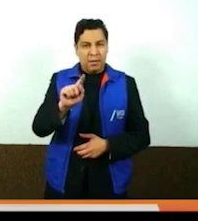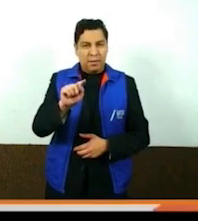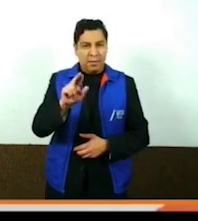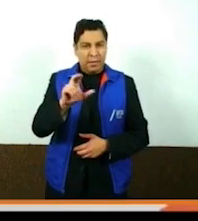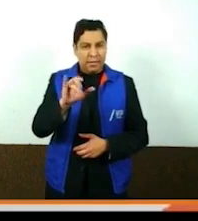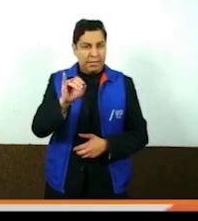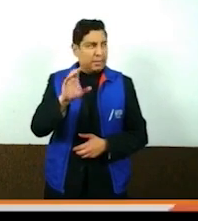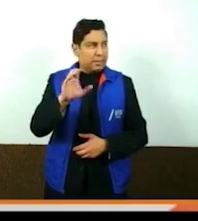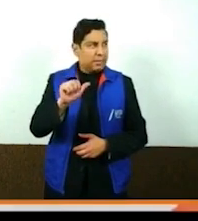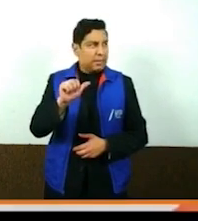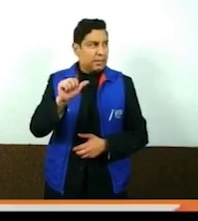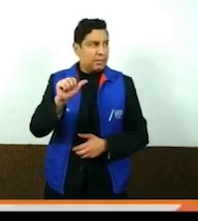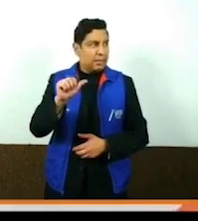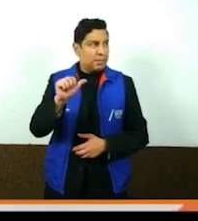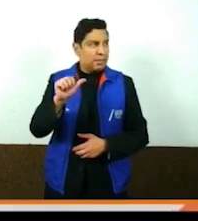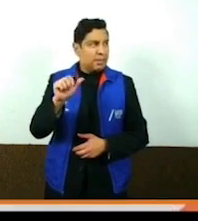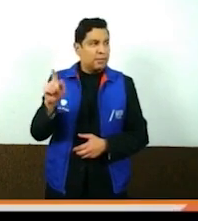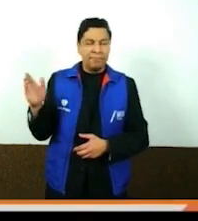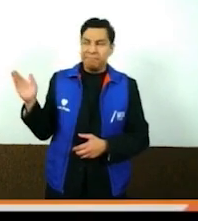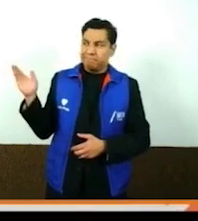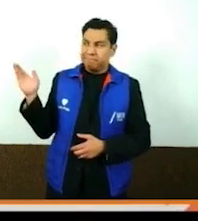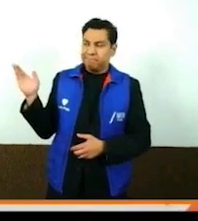Ana Patricia Molina Molina.